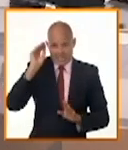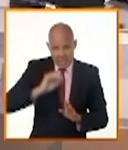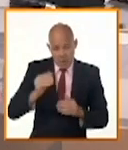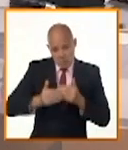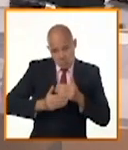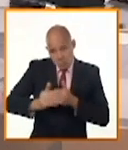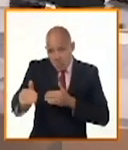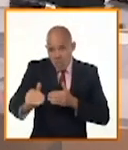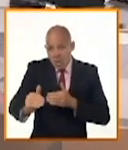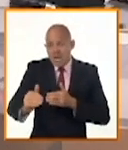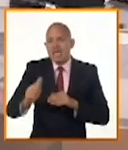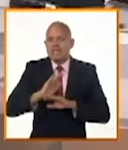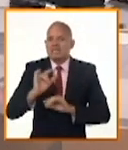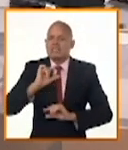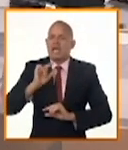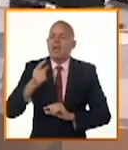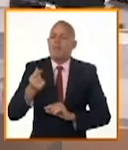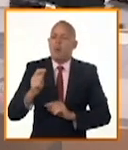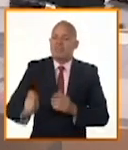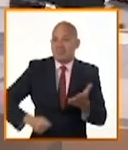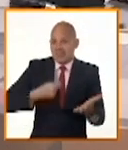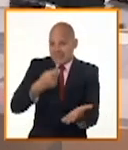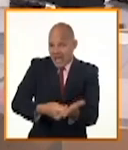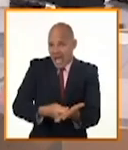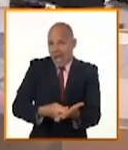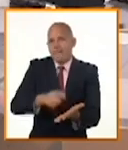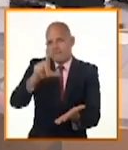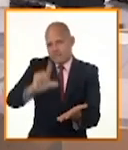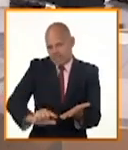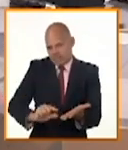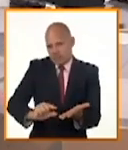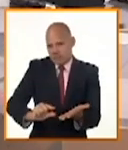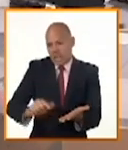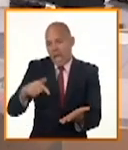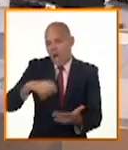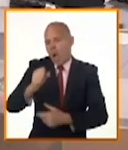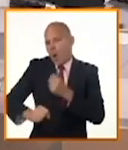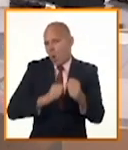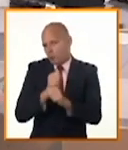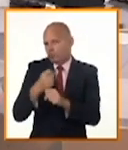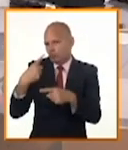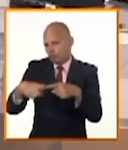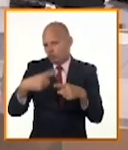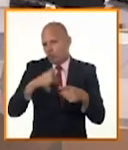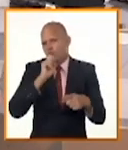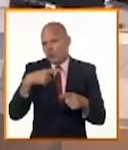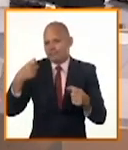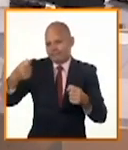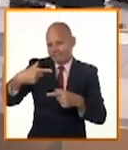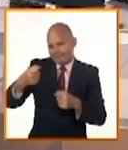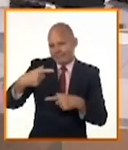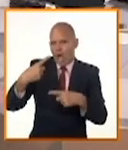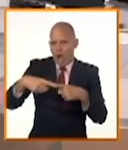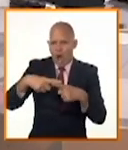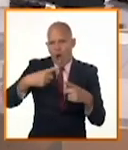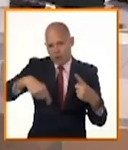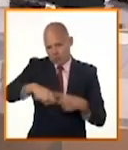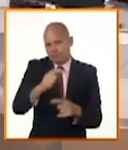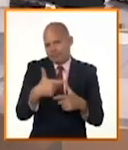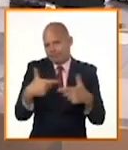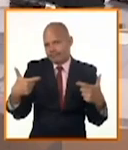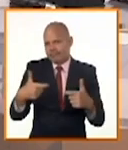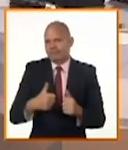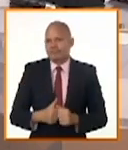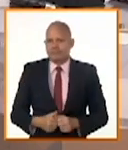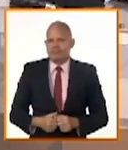Cómo utilizamos entonces todas las vías del comercio electrónico y de la bancarización para poder mover todo ese dinero y